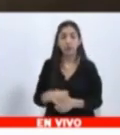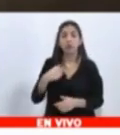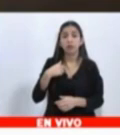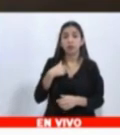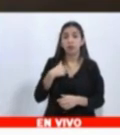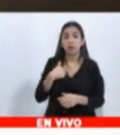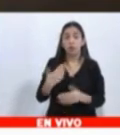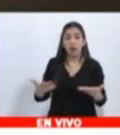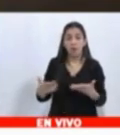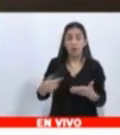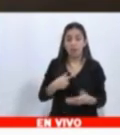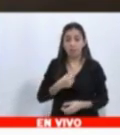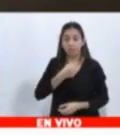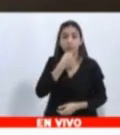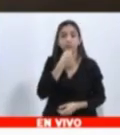firmada